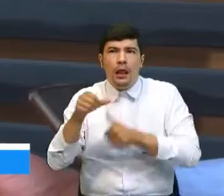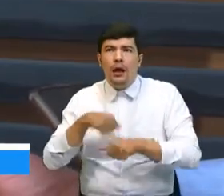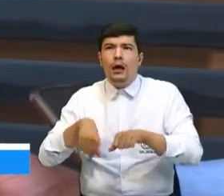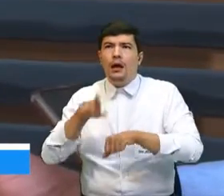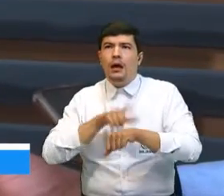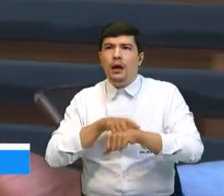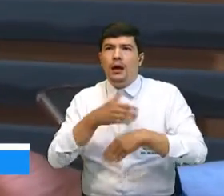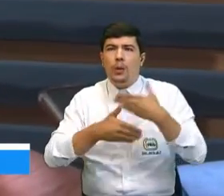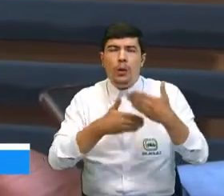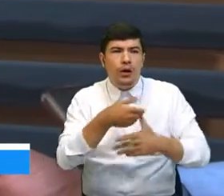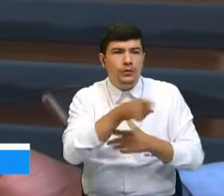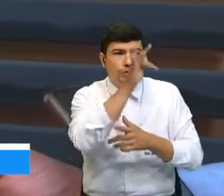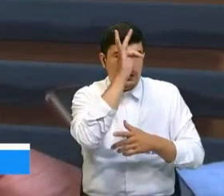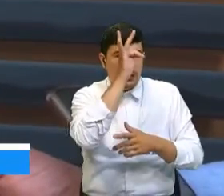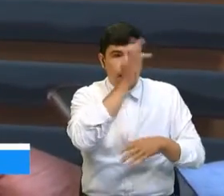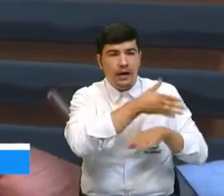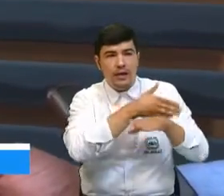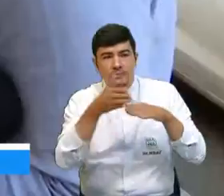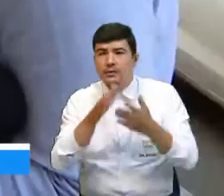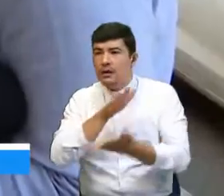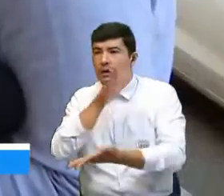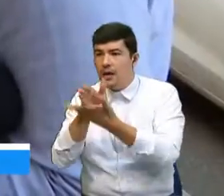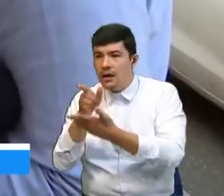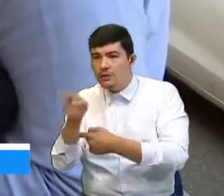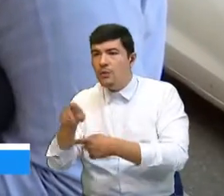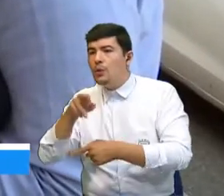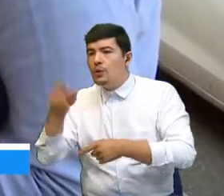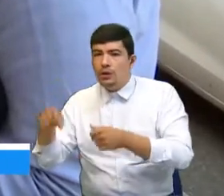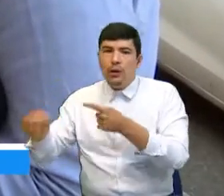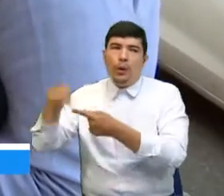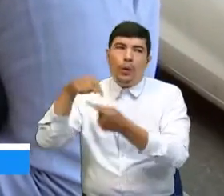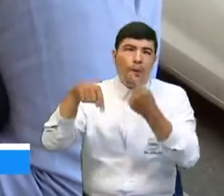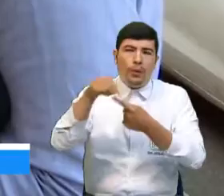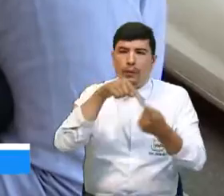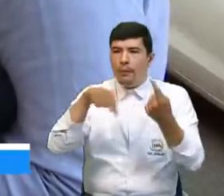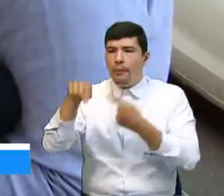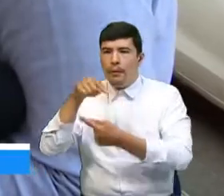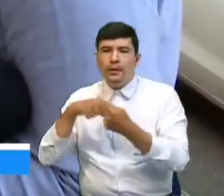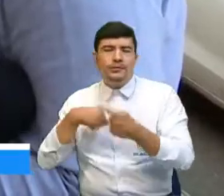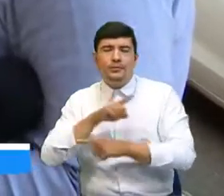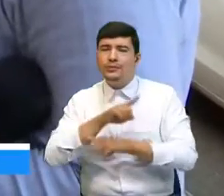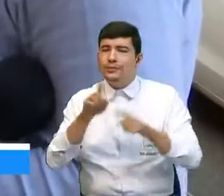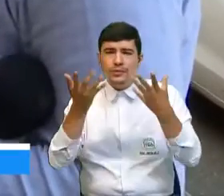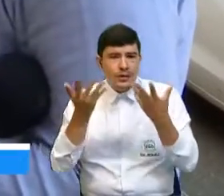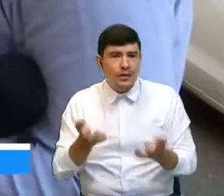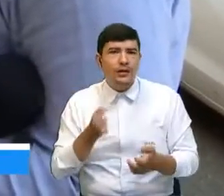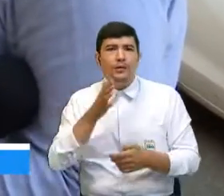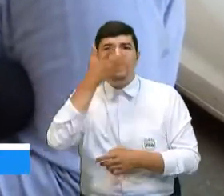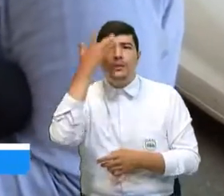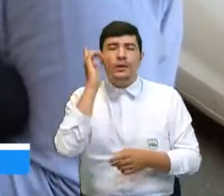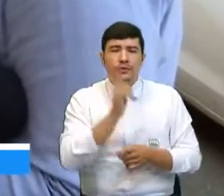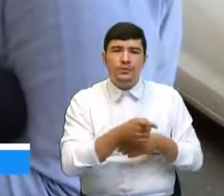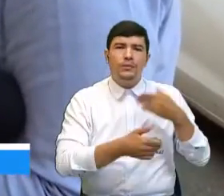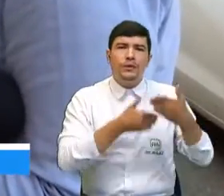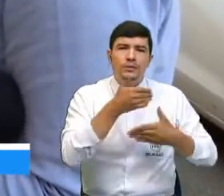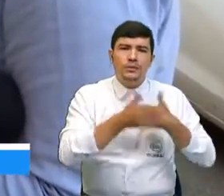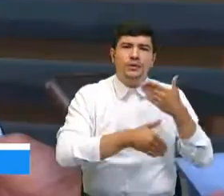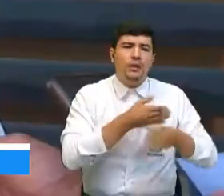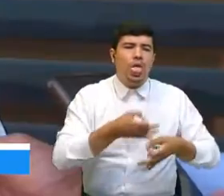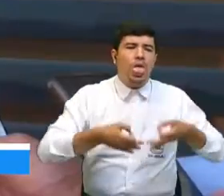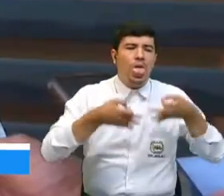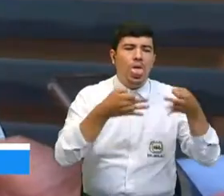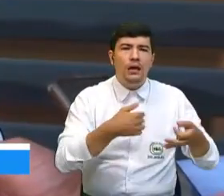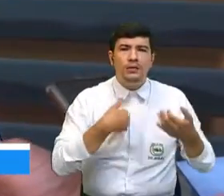en las clínicas y ahí hay la clínica de San Luis, creo que me lo pasan para otra clínica y eso es lo que yo no quiero porque es un proceso muy largo y yo soy una